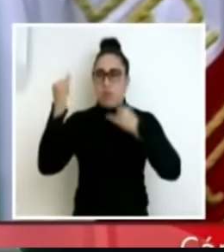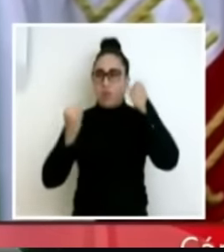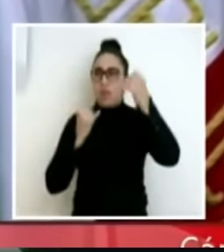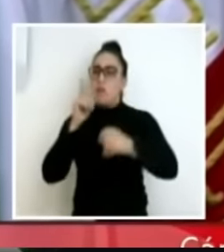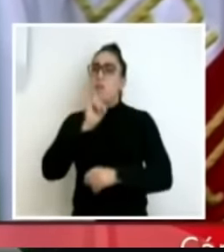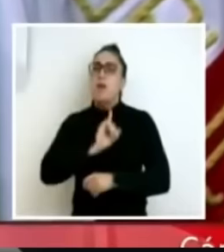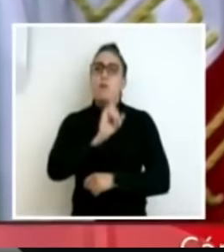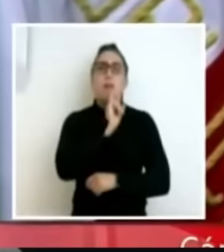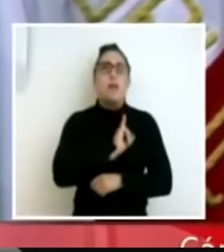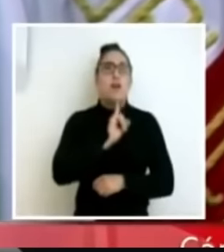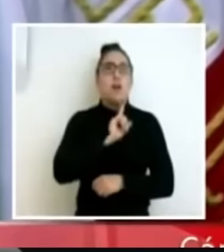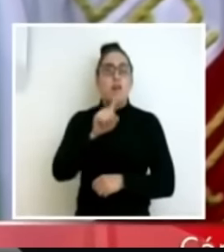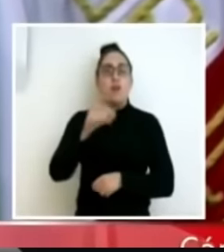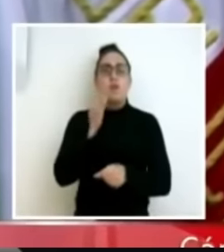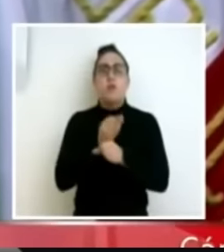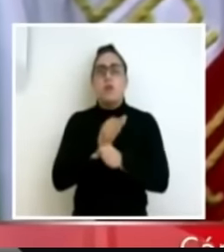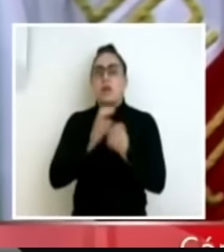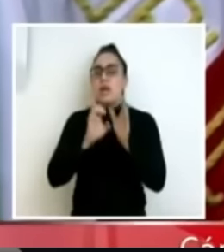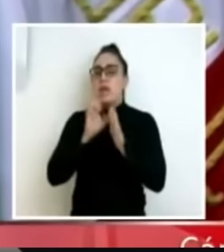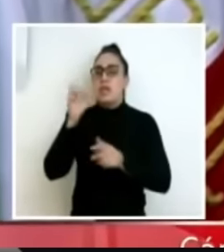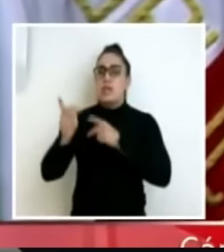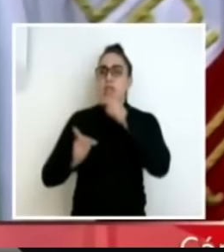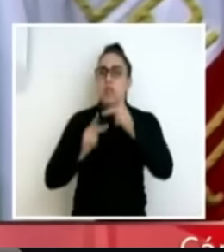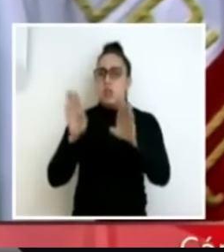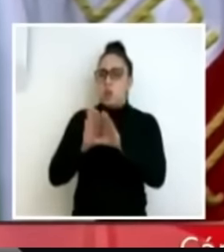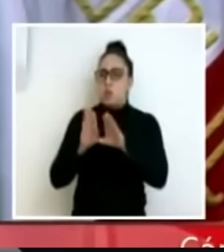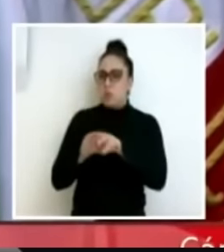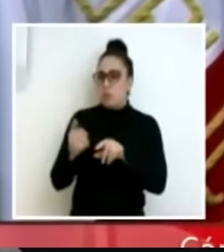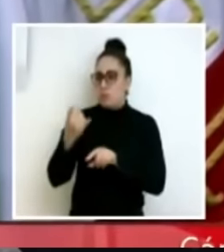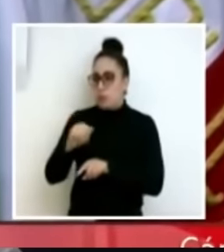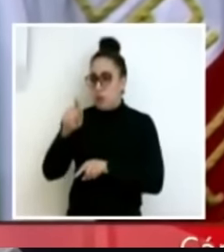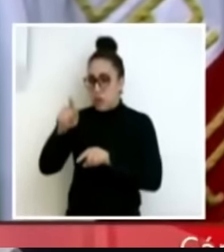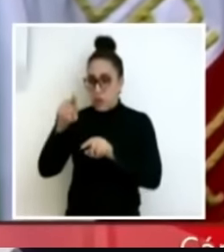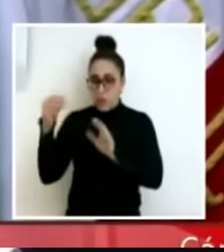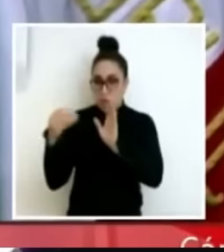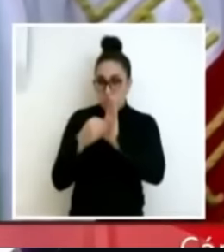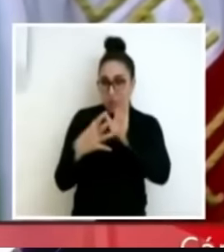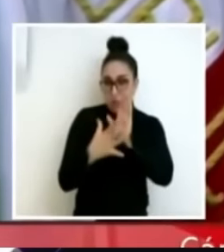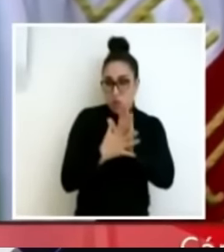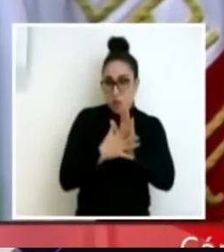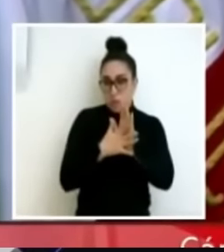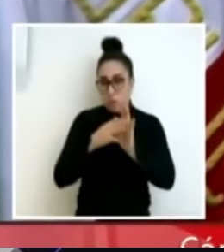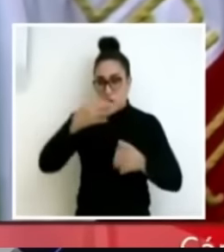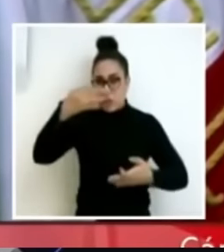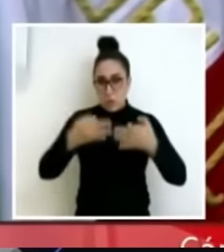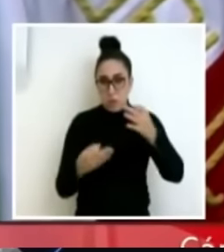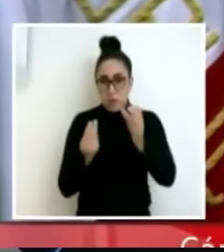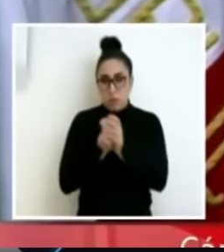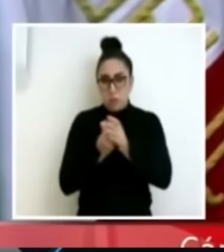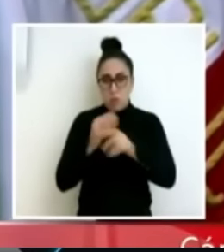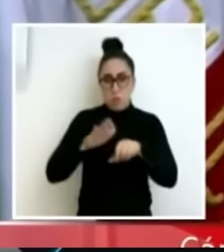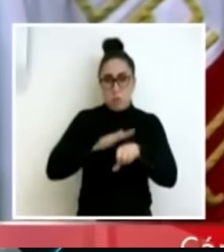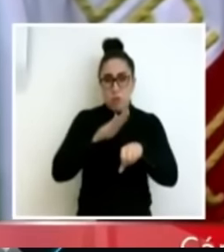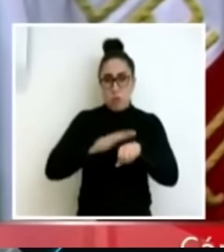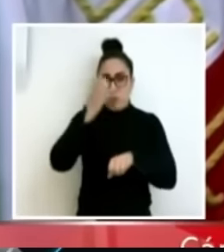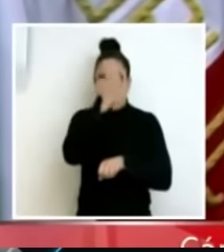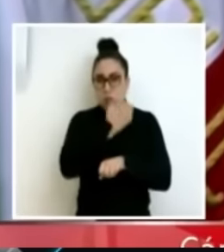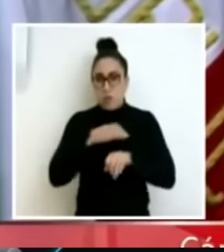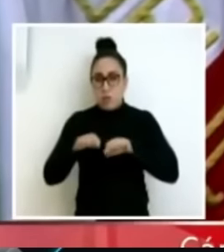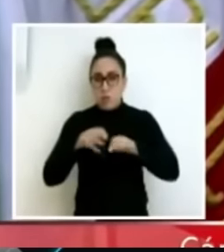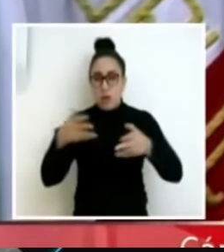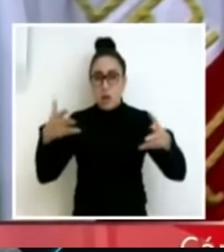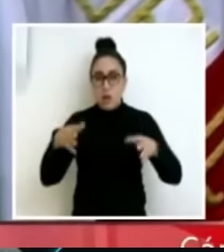que cómo nos atrevemos a crear un tribunal de disciplina judicial. ¿Cómo